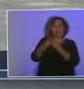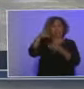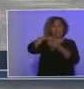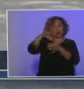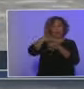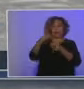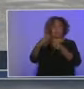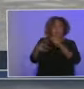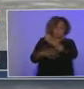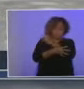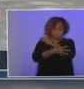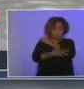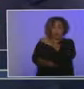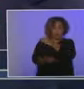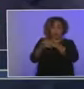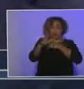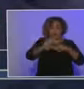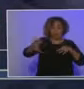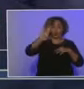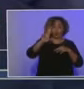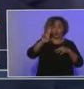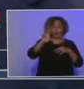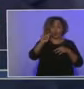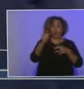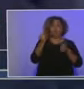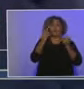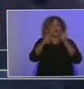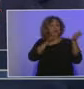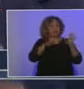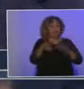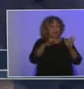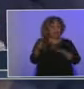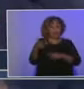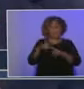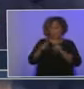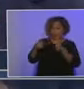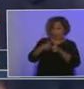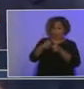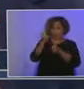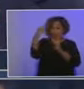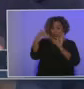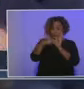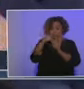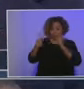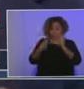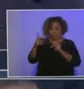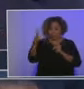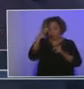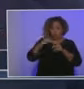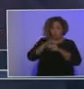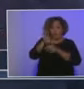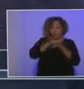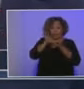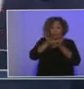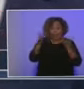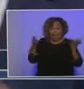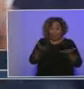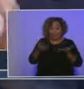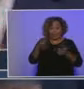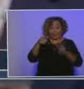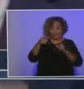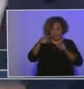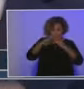más pobre de los Estados Unidos. ¿Cuántas personas murieron aquí? Bueno, en las primeras 12.000 personas que se contaron aquí, en ese momento,